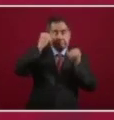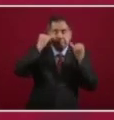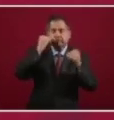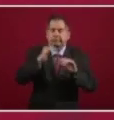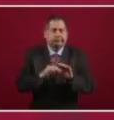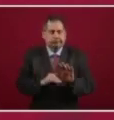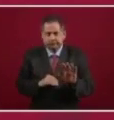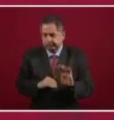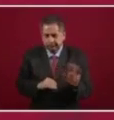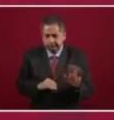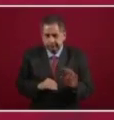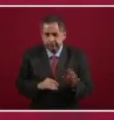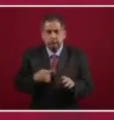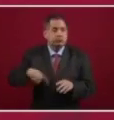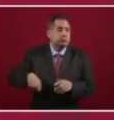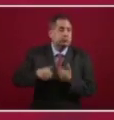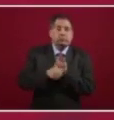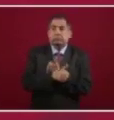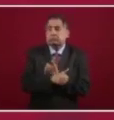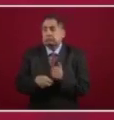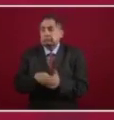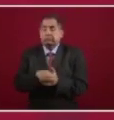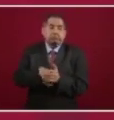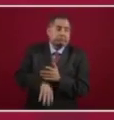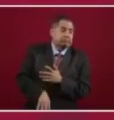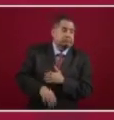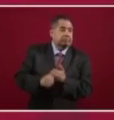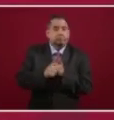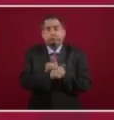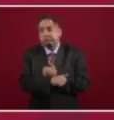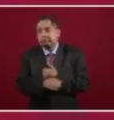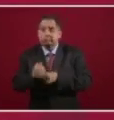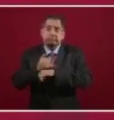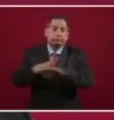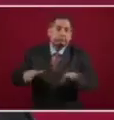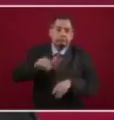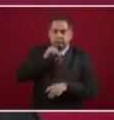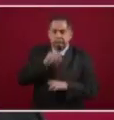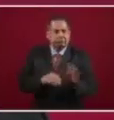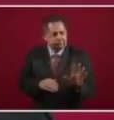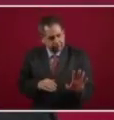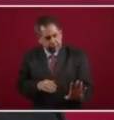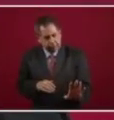que ocultamos información, que no informamos,